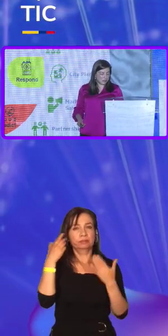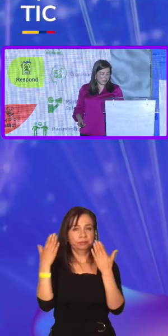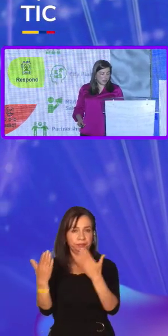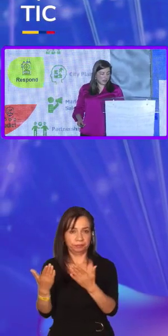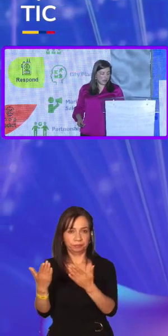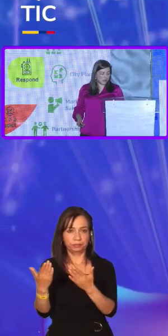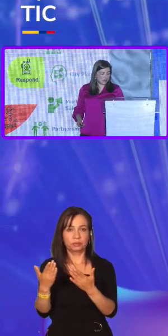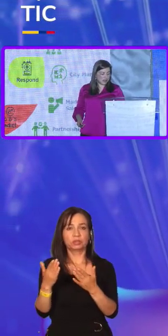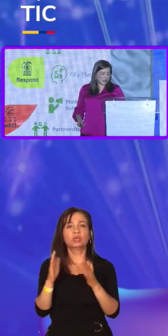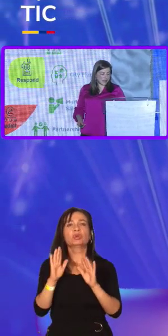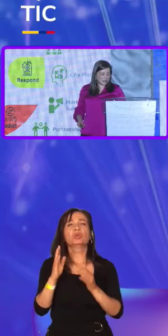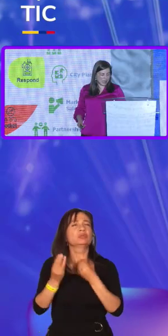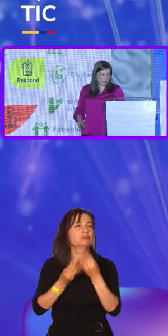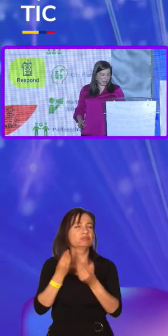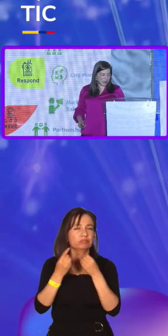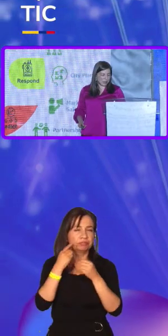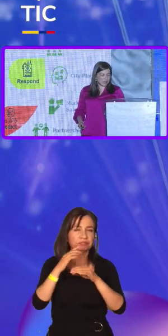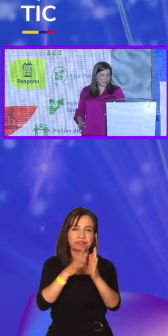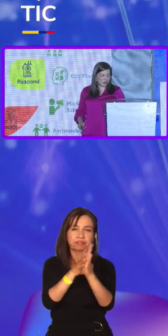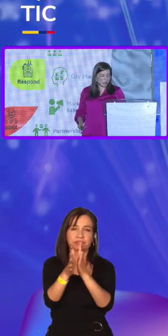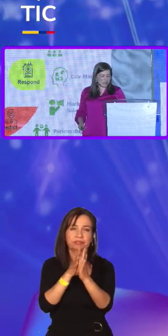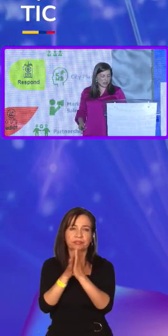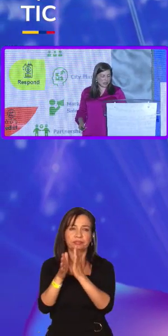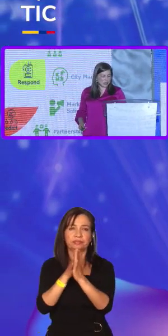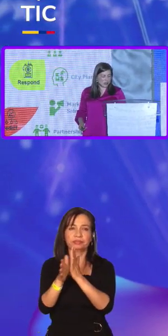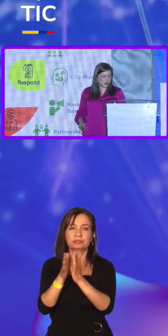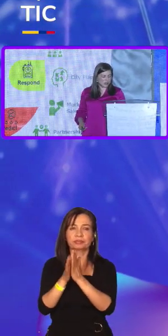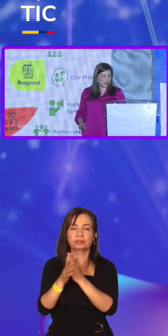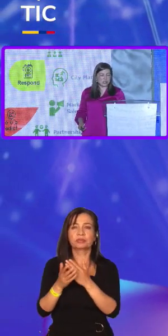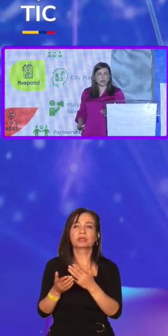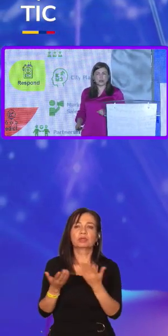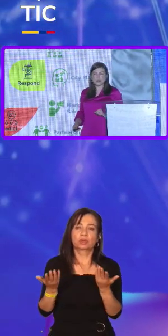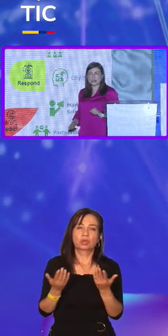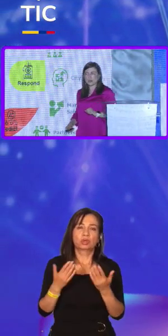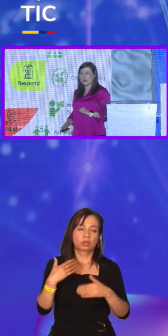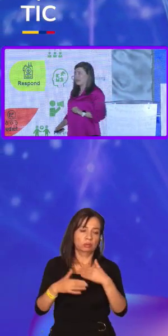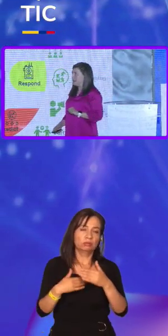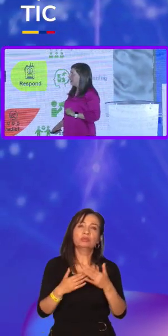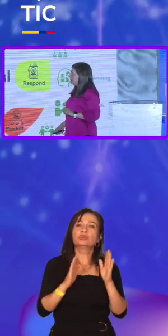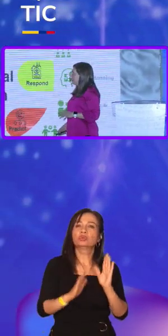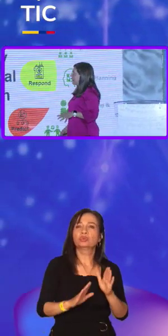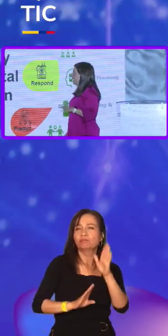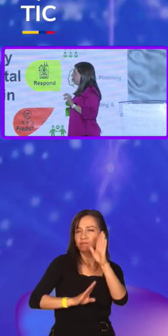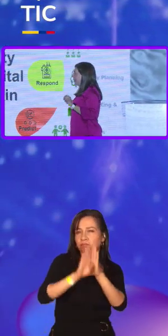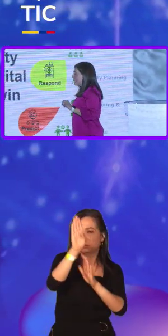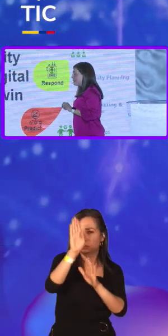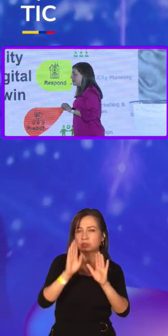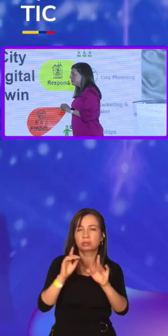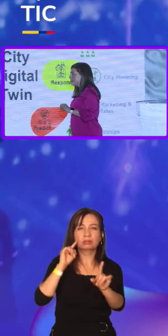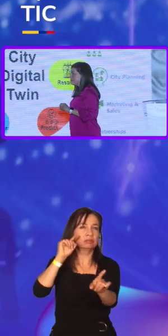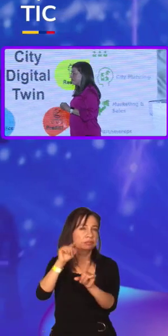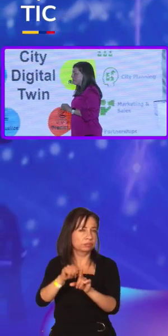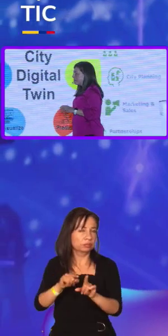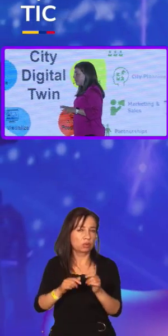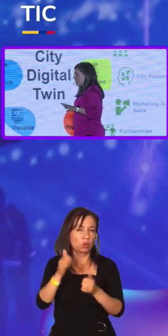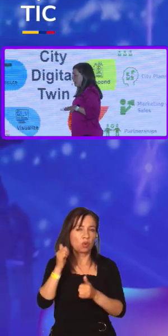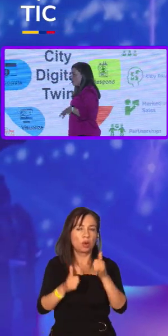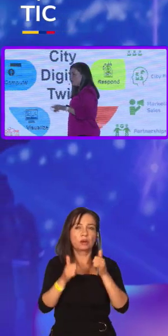Gemelos digitales en este caso, lo que nos lleva es, podríamos decir, a lo más avanzado de un destino turístico inteligente, que